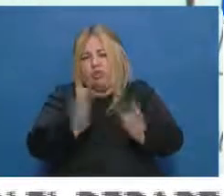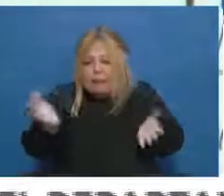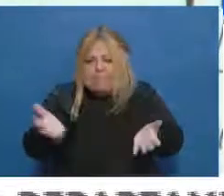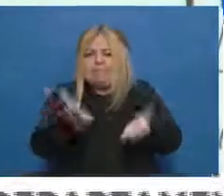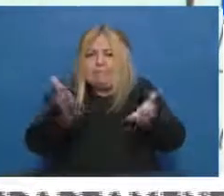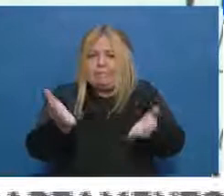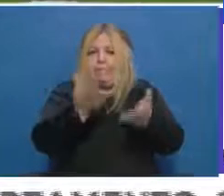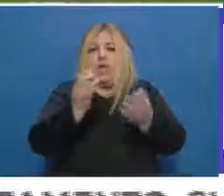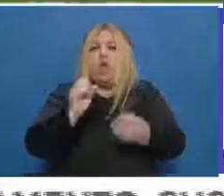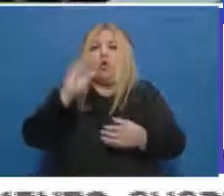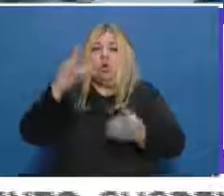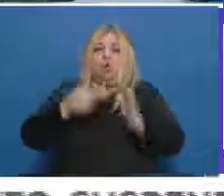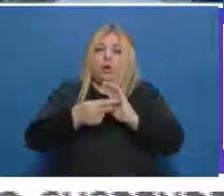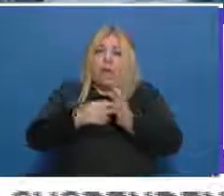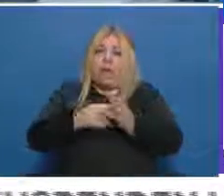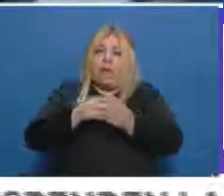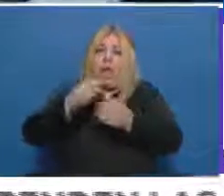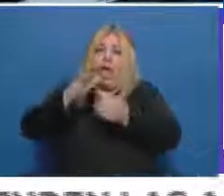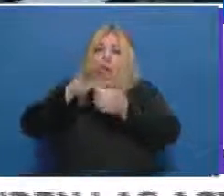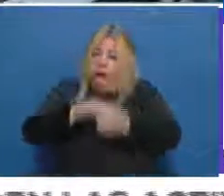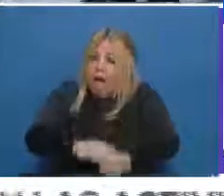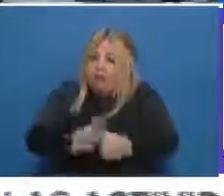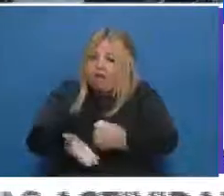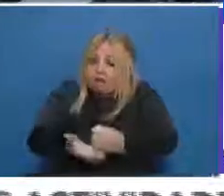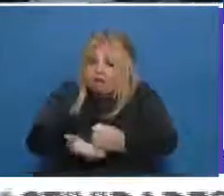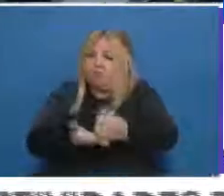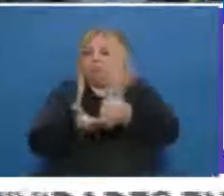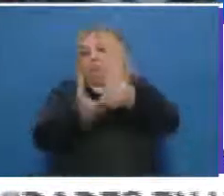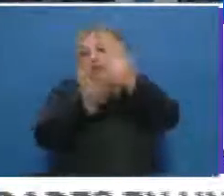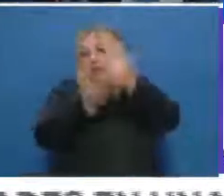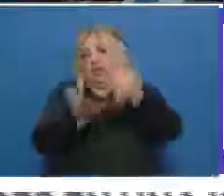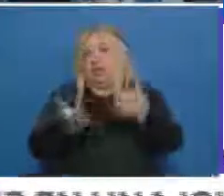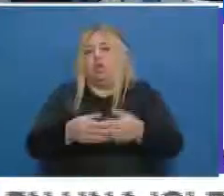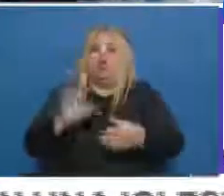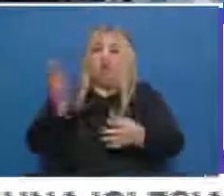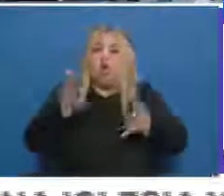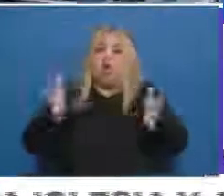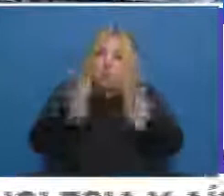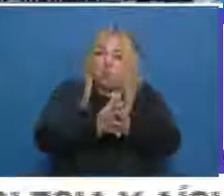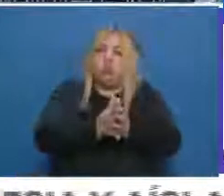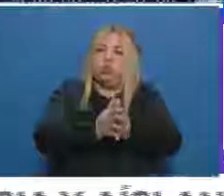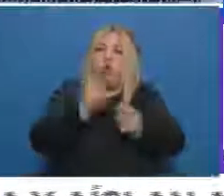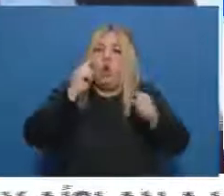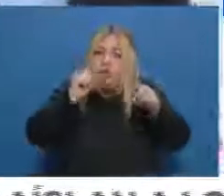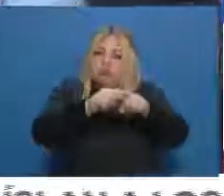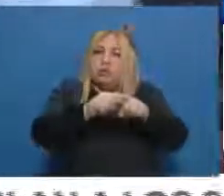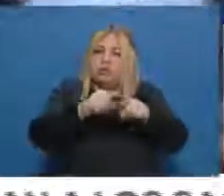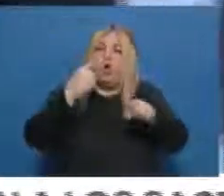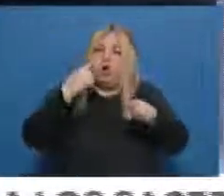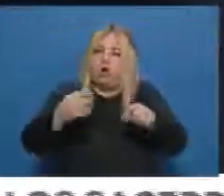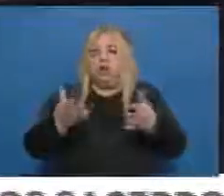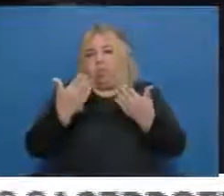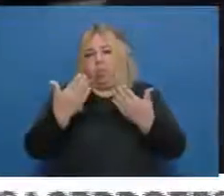en la que está y por sobre todas las cosas intentar lograr objetivos importantes. Muchas gracias, Marcelo. Gracias, un gusto, gracias. Muy